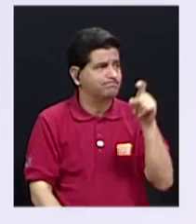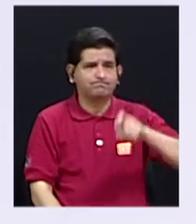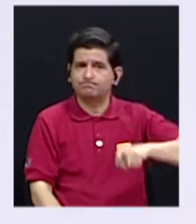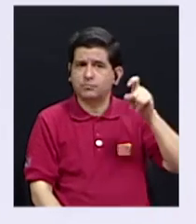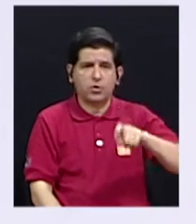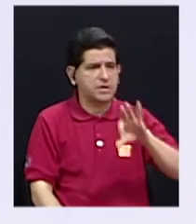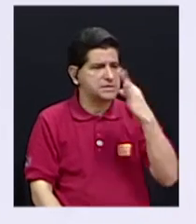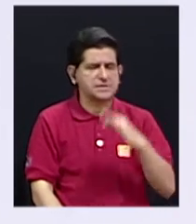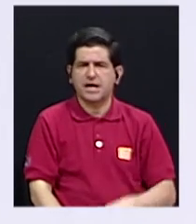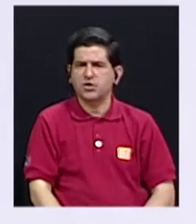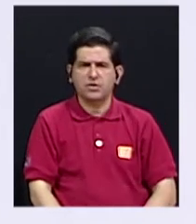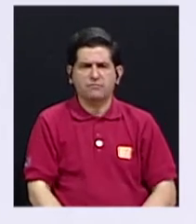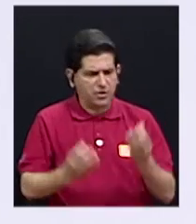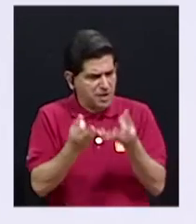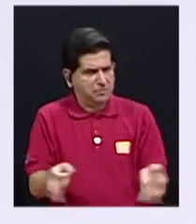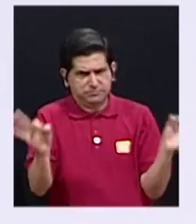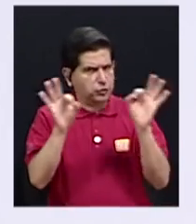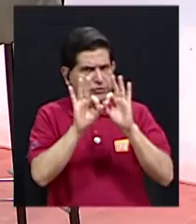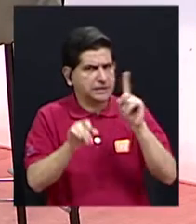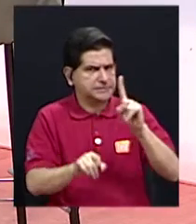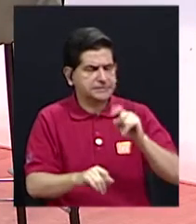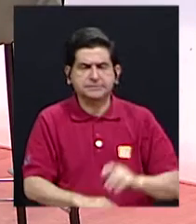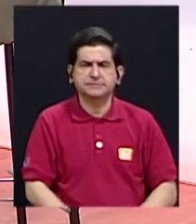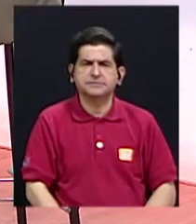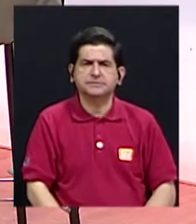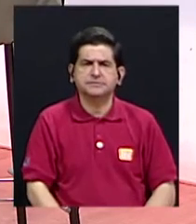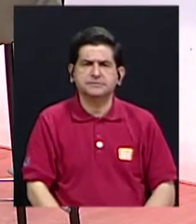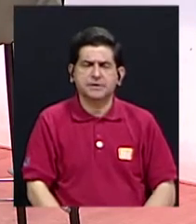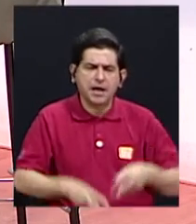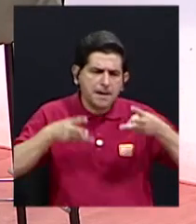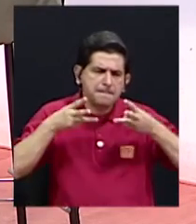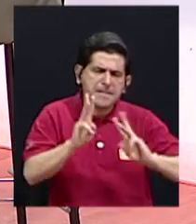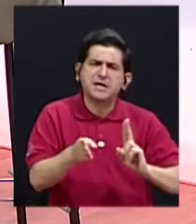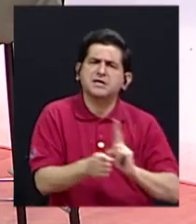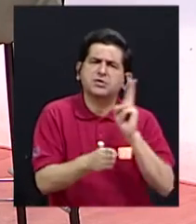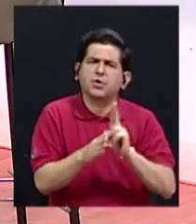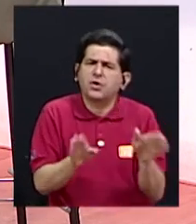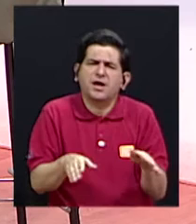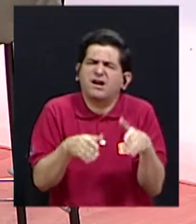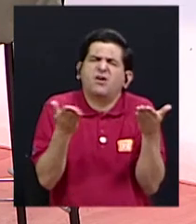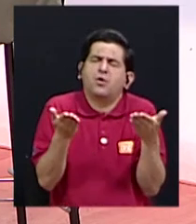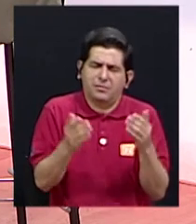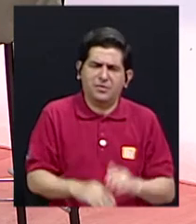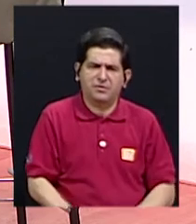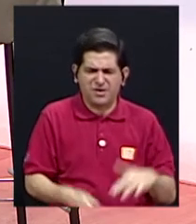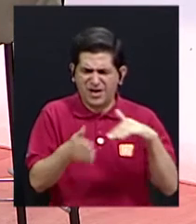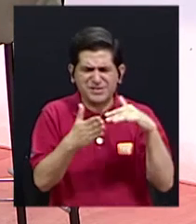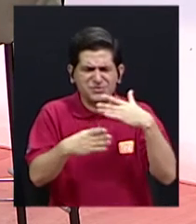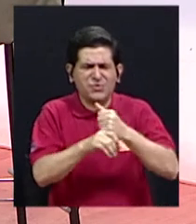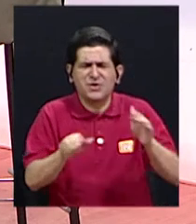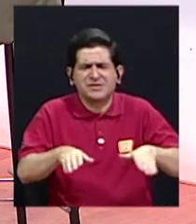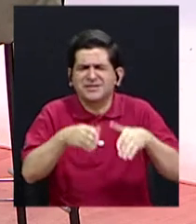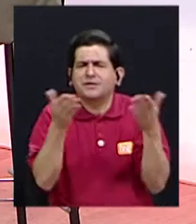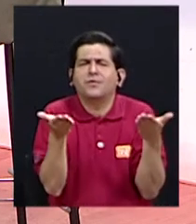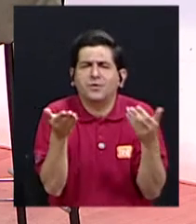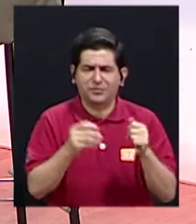de una manera drástica ahora en cuanto a la metodología empleada cómo es que hace en el estudio así